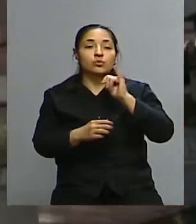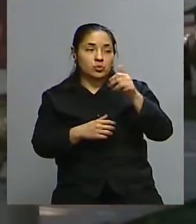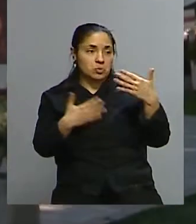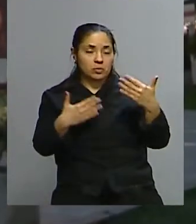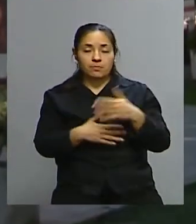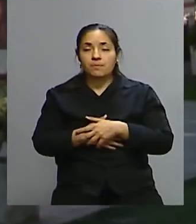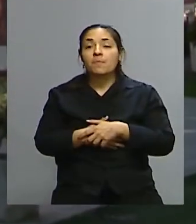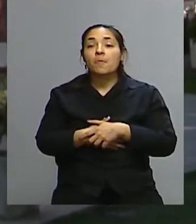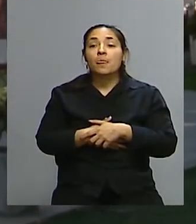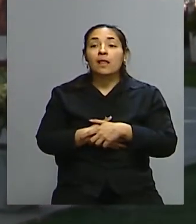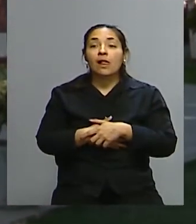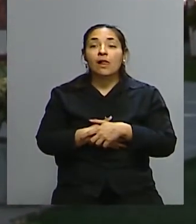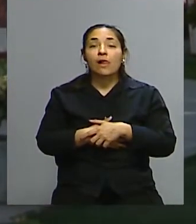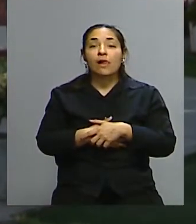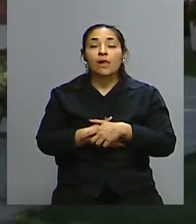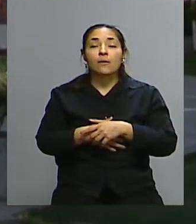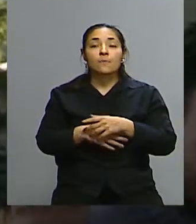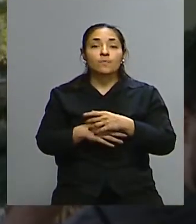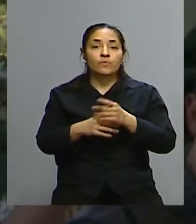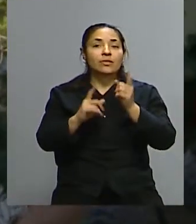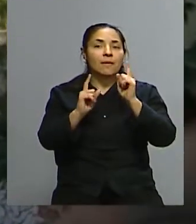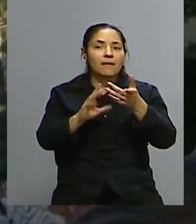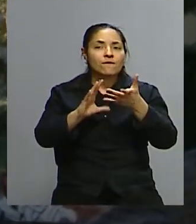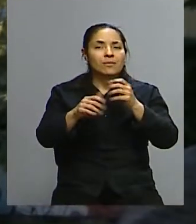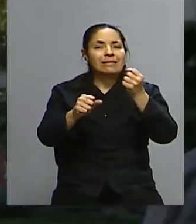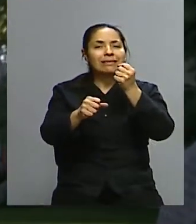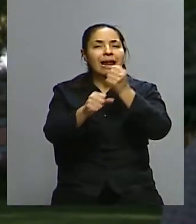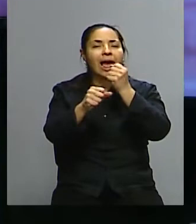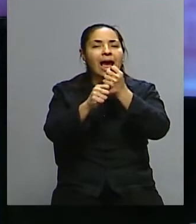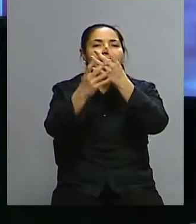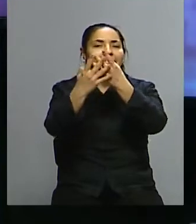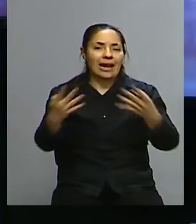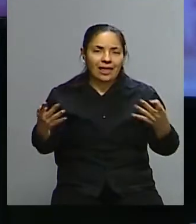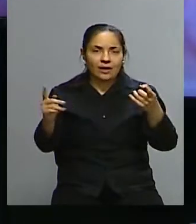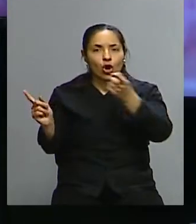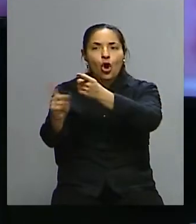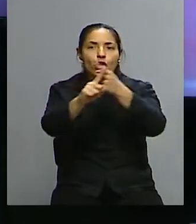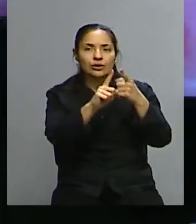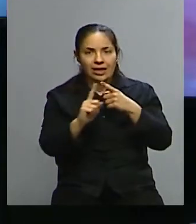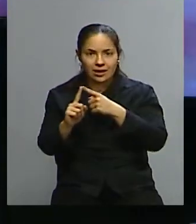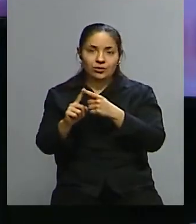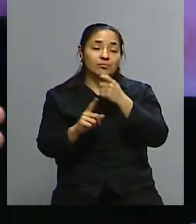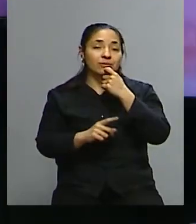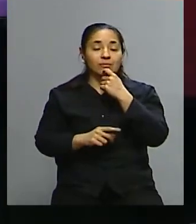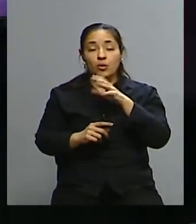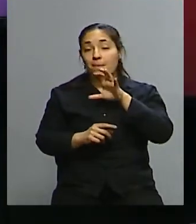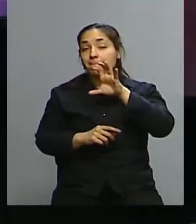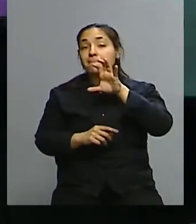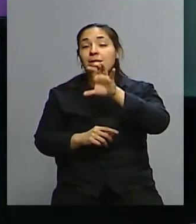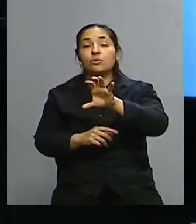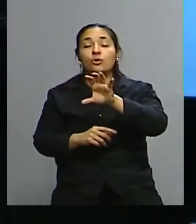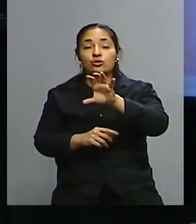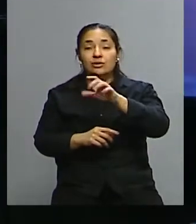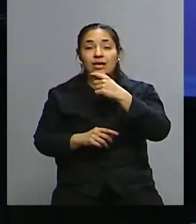es que también se trabaja en redes, o sea, en cuanto al control estamos trabajando en red. Por ejemplo, en la provincia de Mendoza,